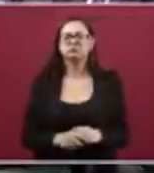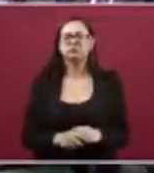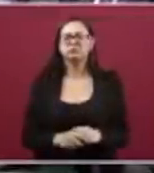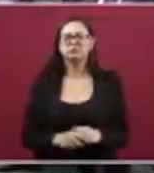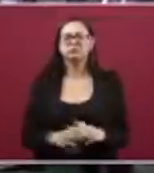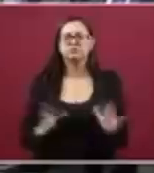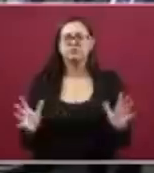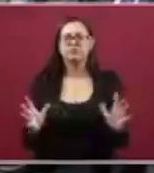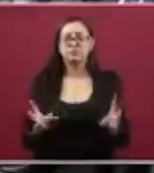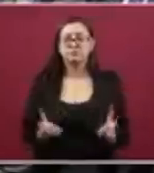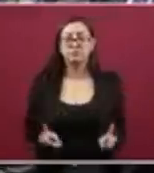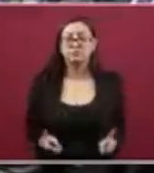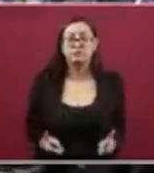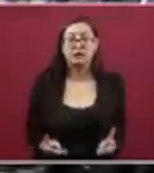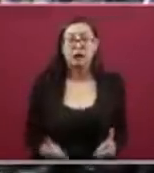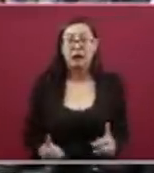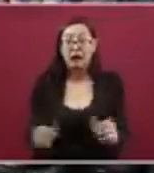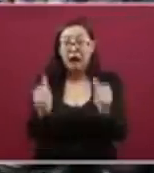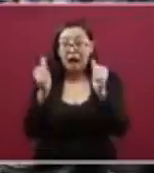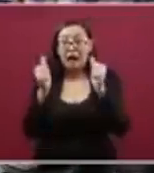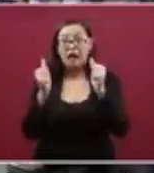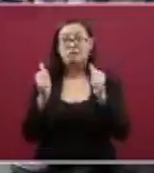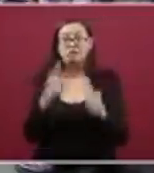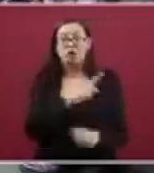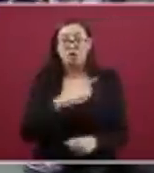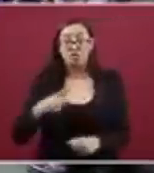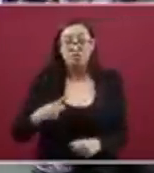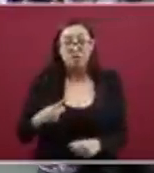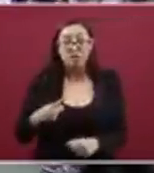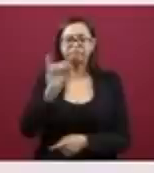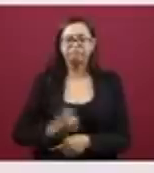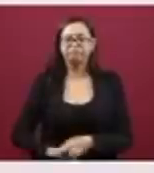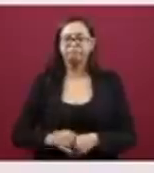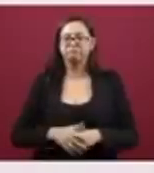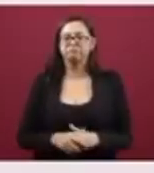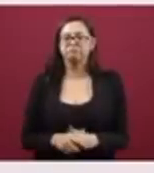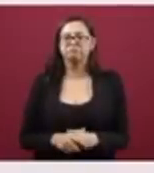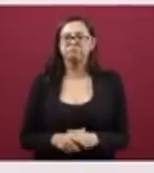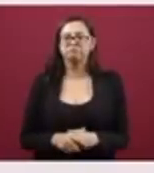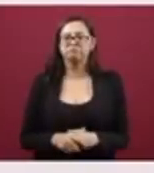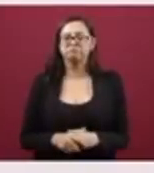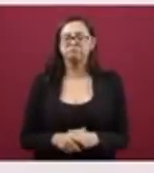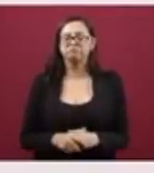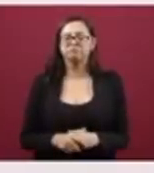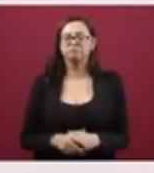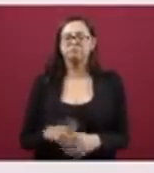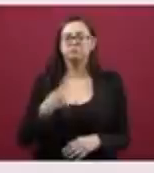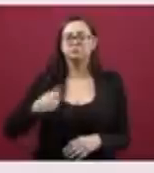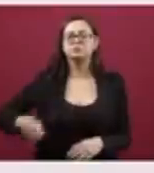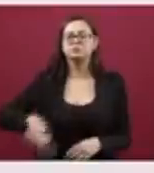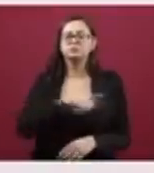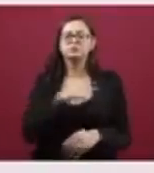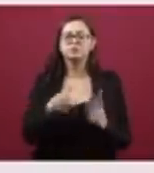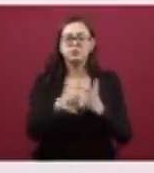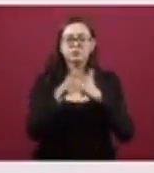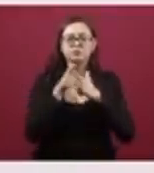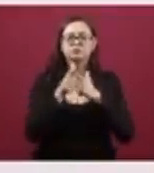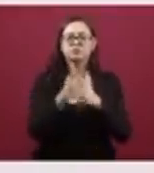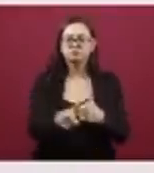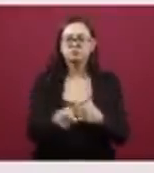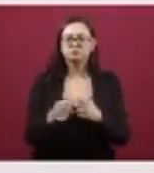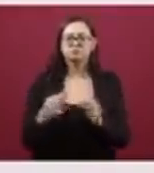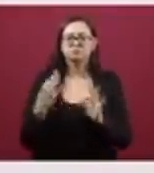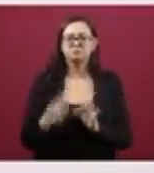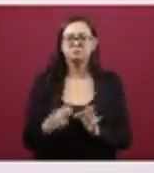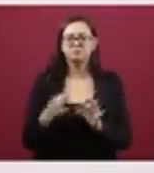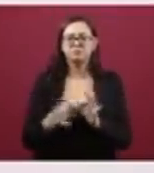gastaríamos más de lo que ingresa a la hacienda pública. Mantendremos un manejo responsable